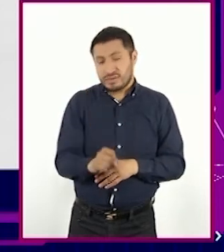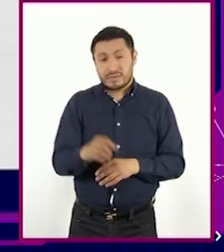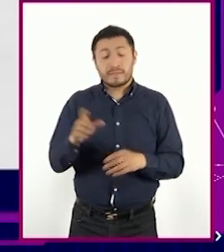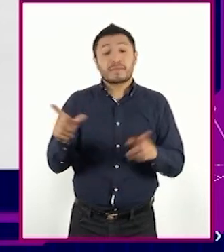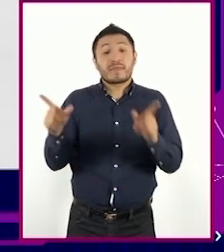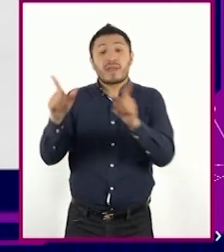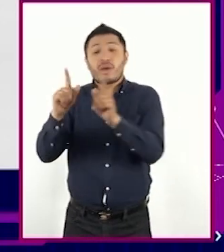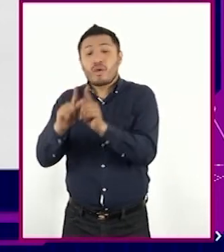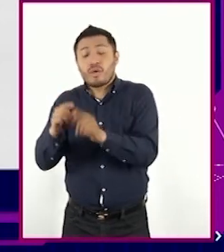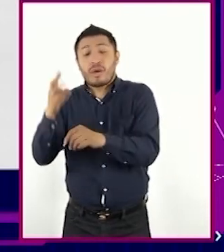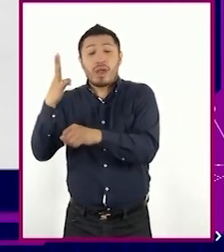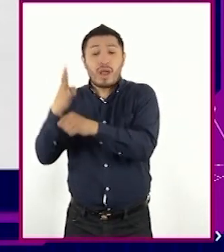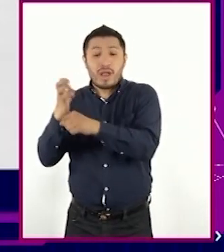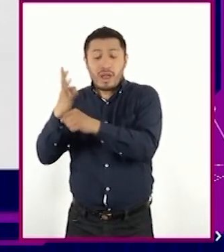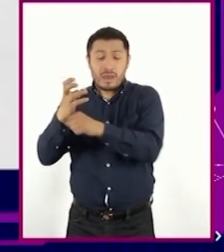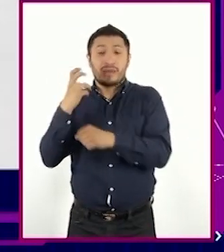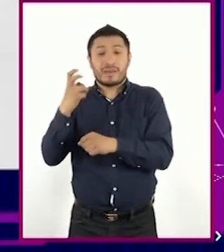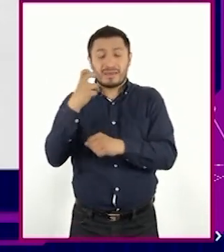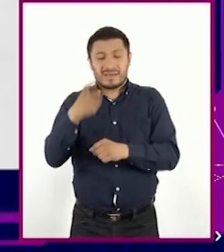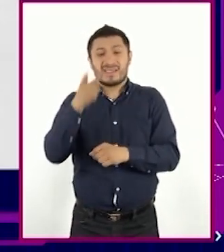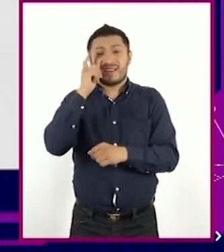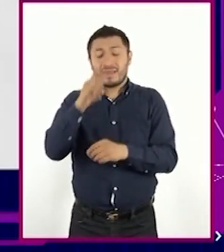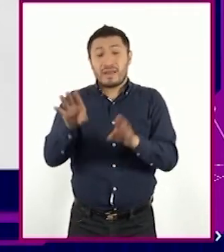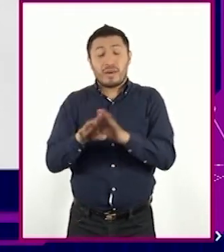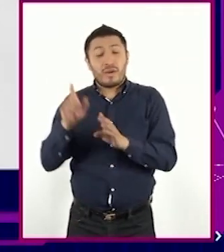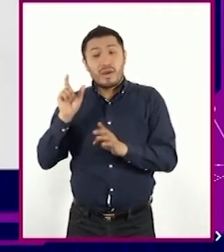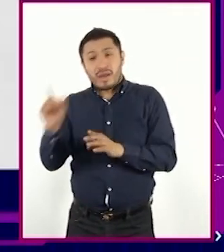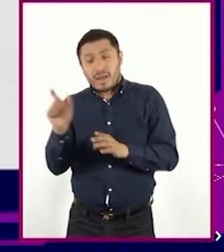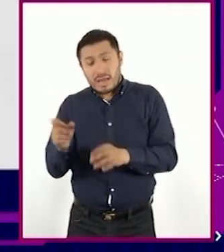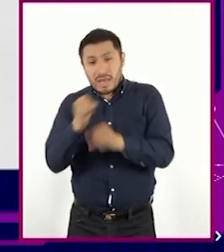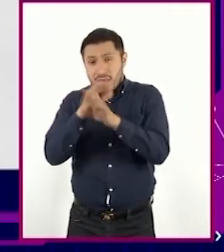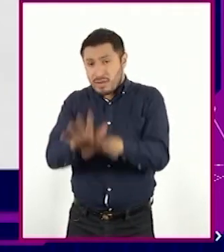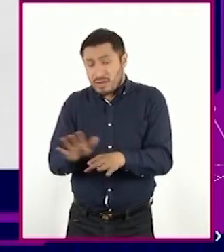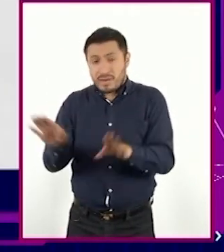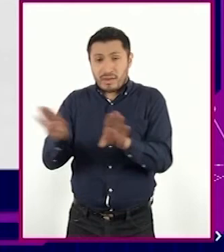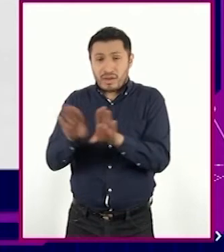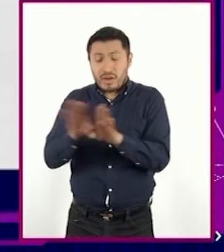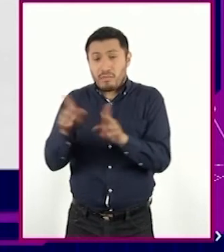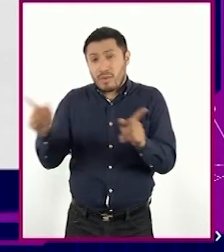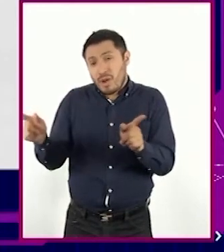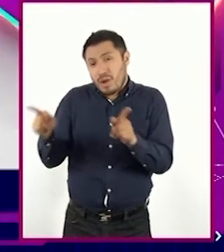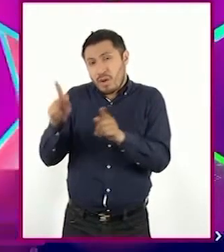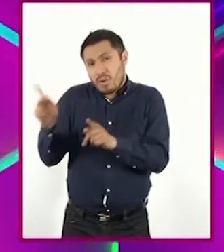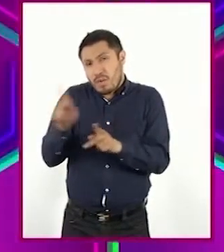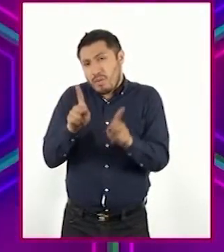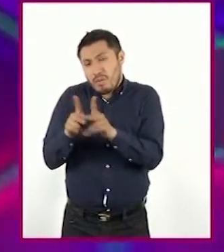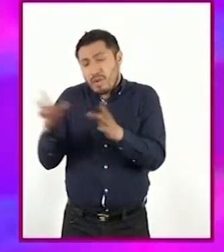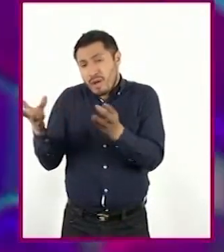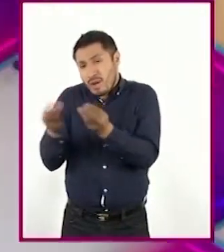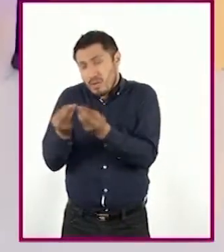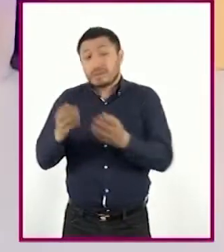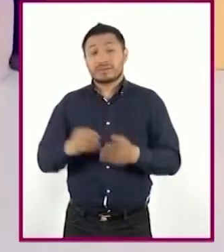longitud es el cuarto. Eso muestra que en ese cuartil los datos están menos dispersos.